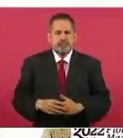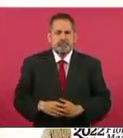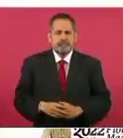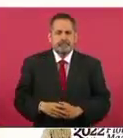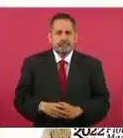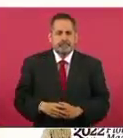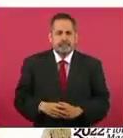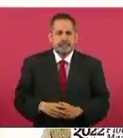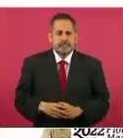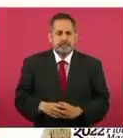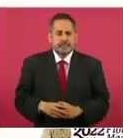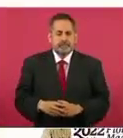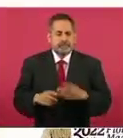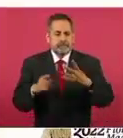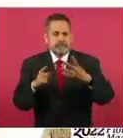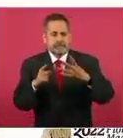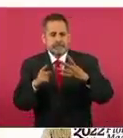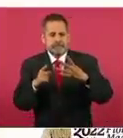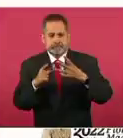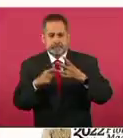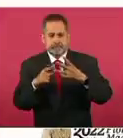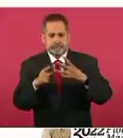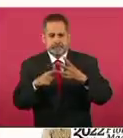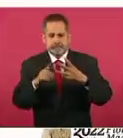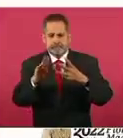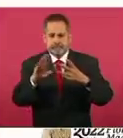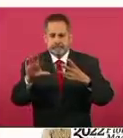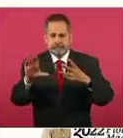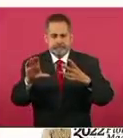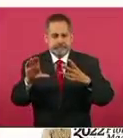38.202. Y en tercer lugar está Baja California,